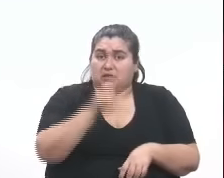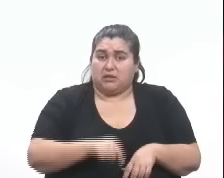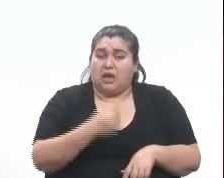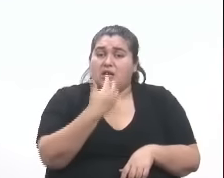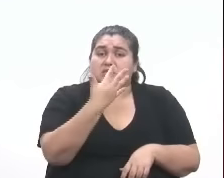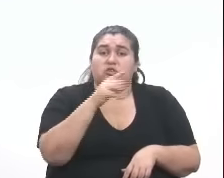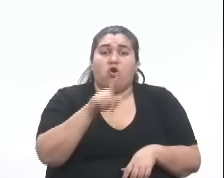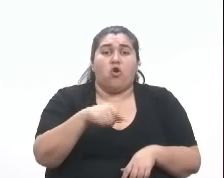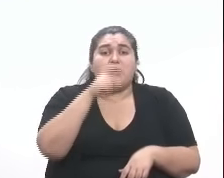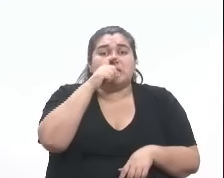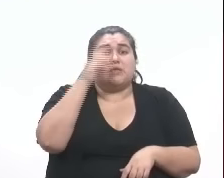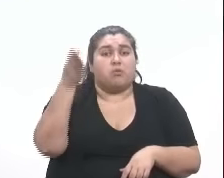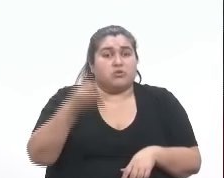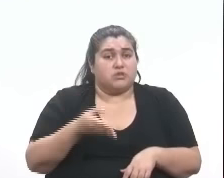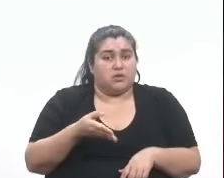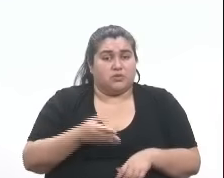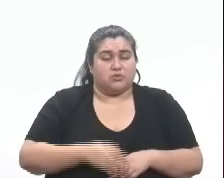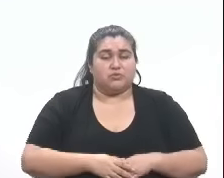5.7.